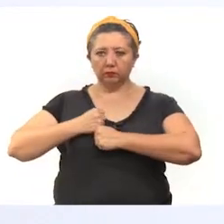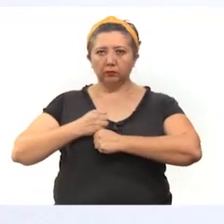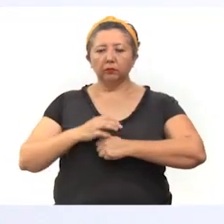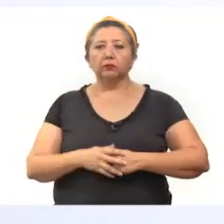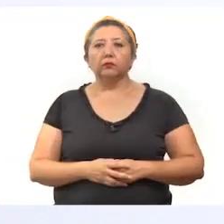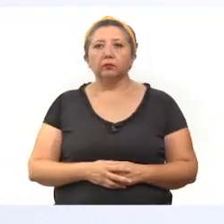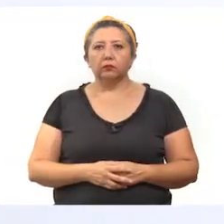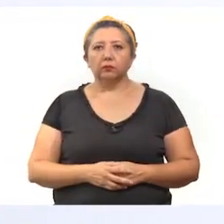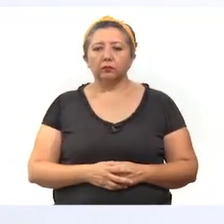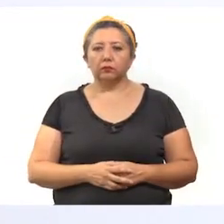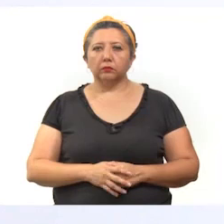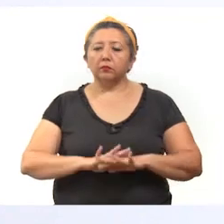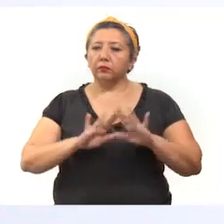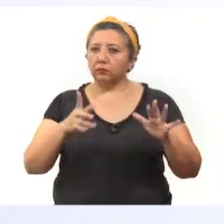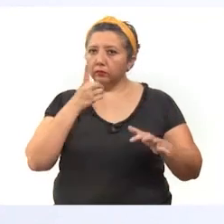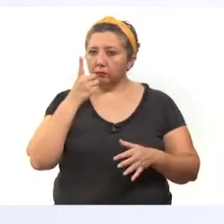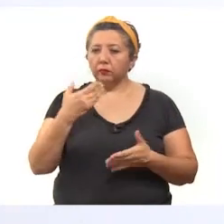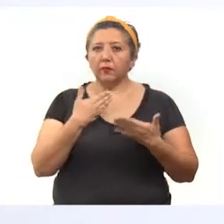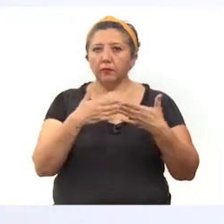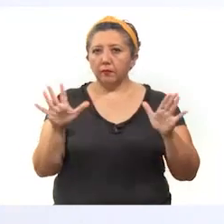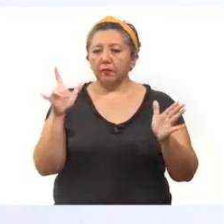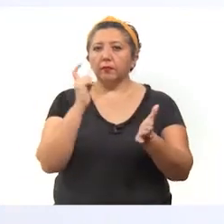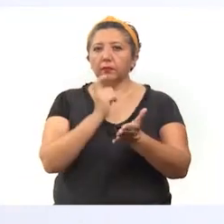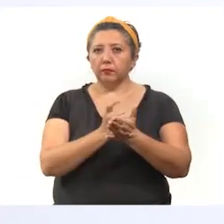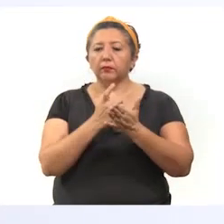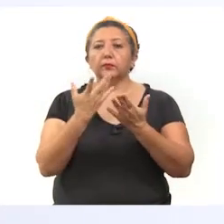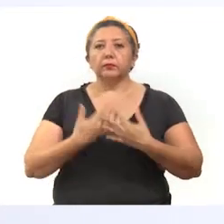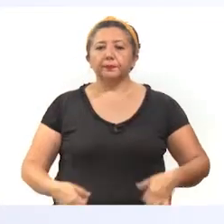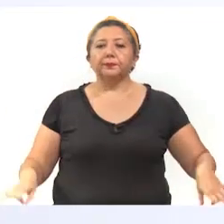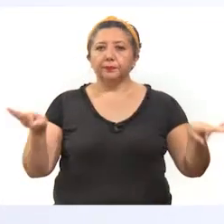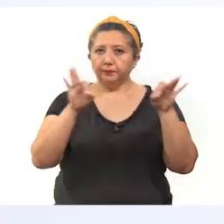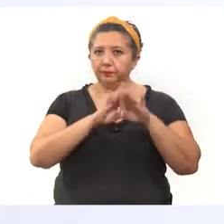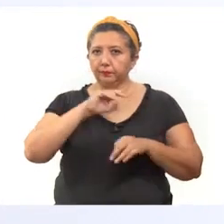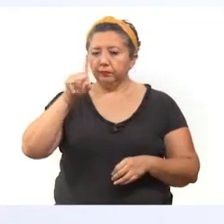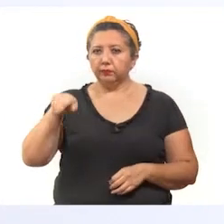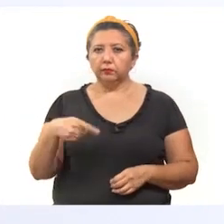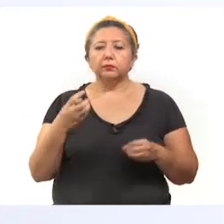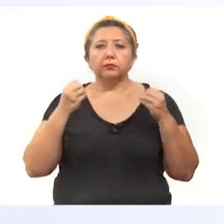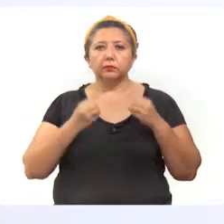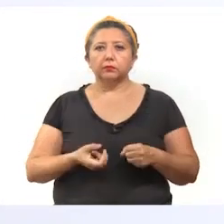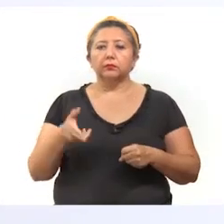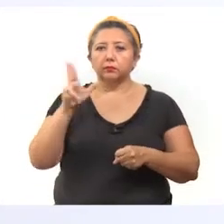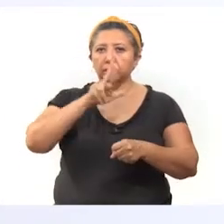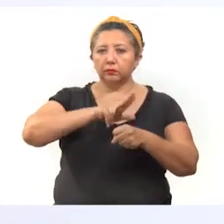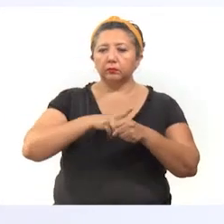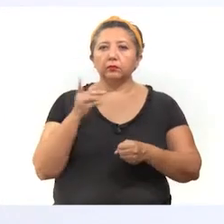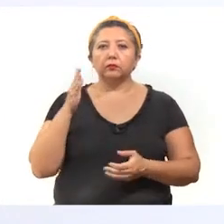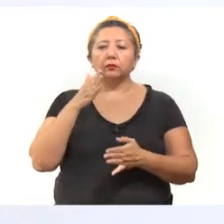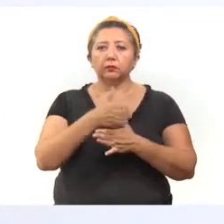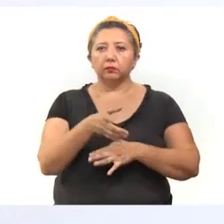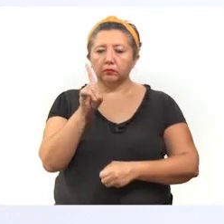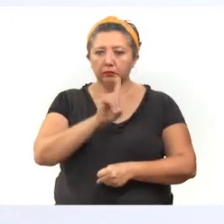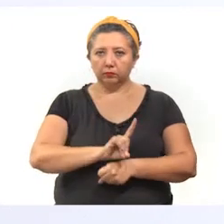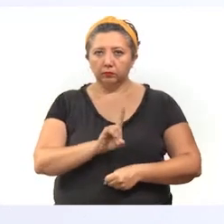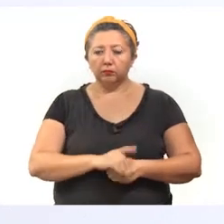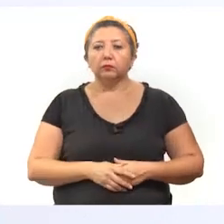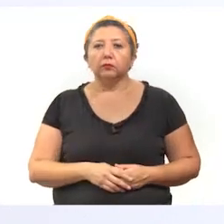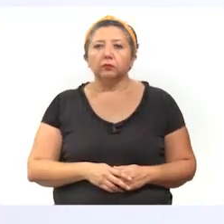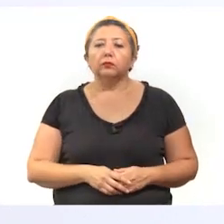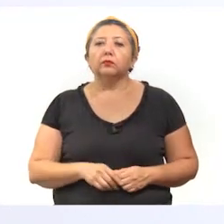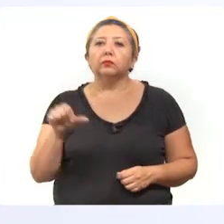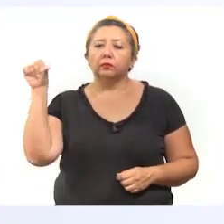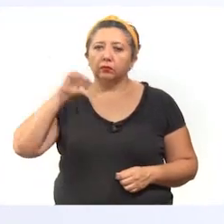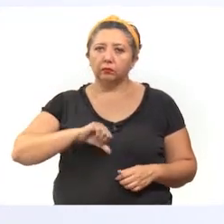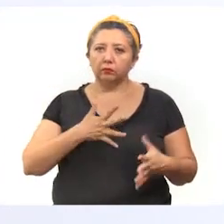Bienestar y las Fuerzas Armadas. Como se ha señalado, en la reapertura económica los datos más importantes son la ocupación hospitalaria y los